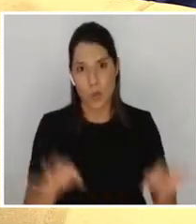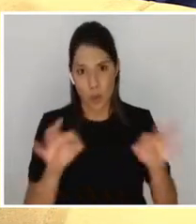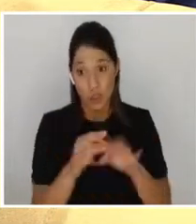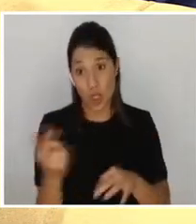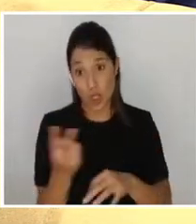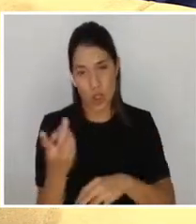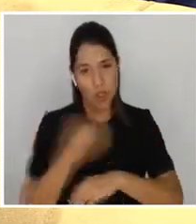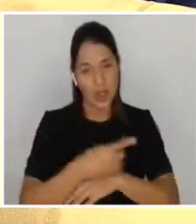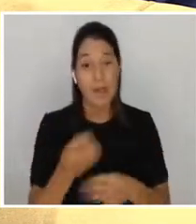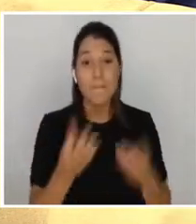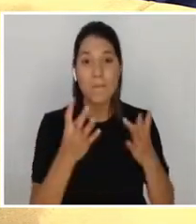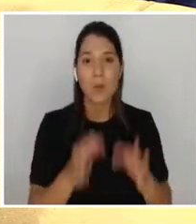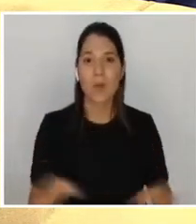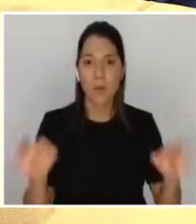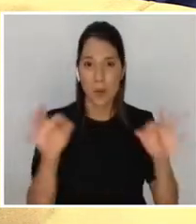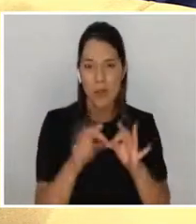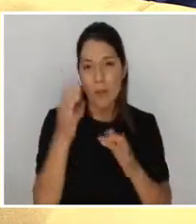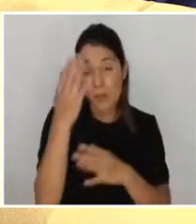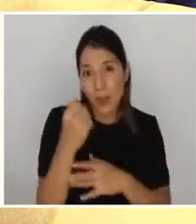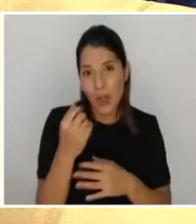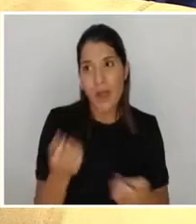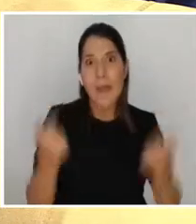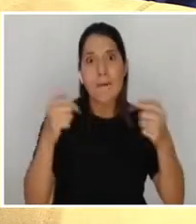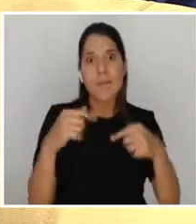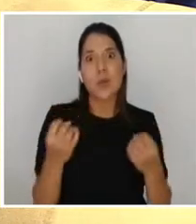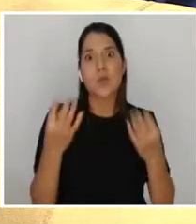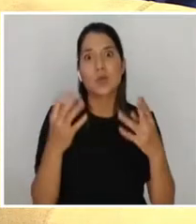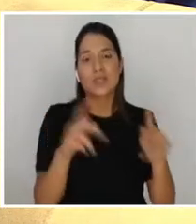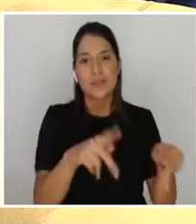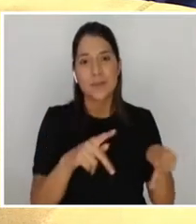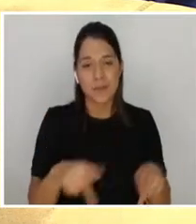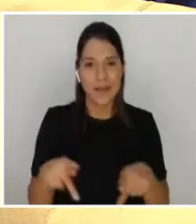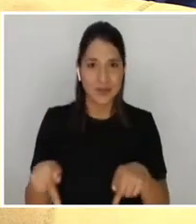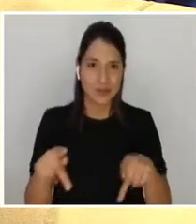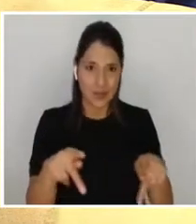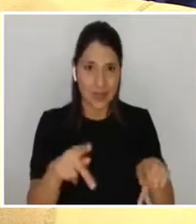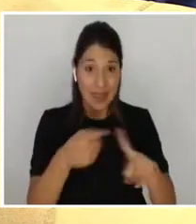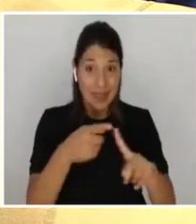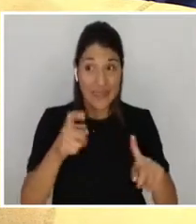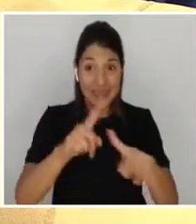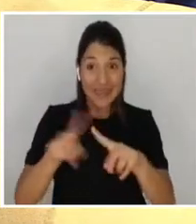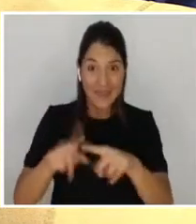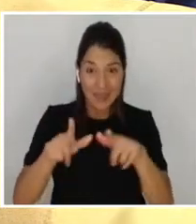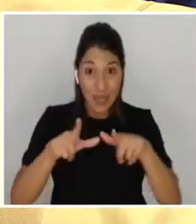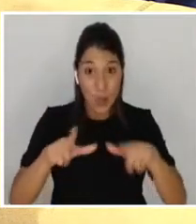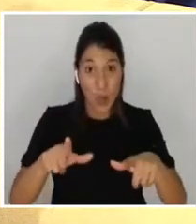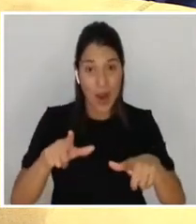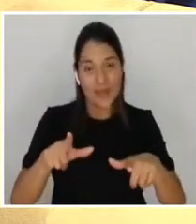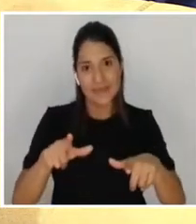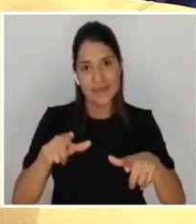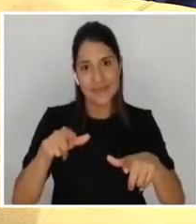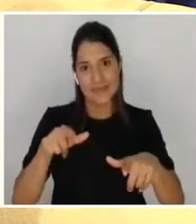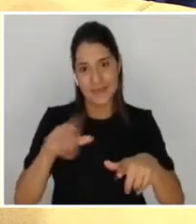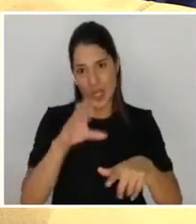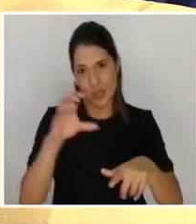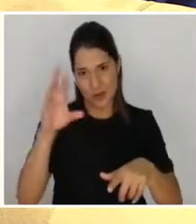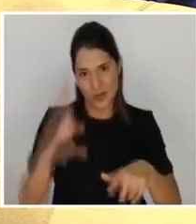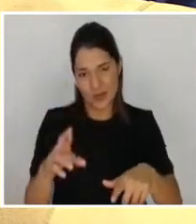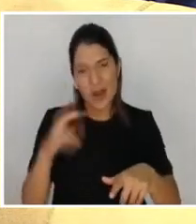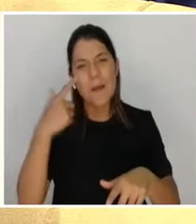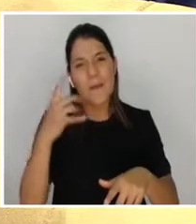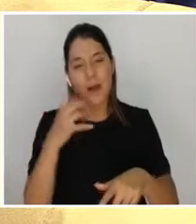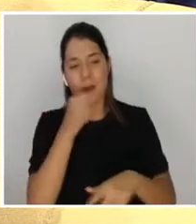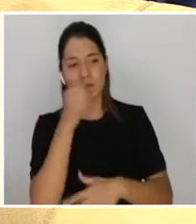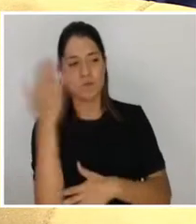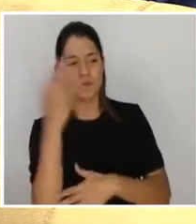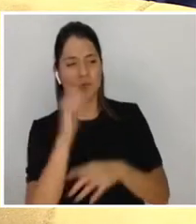importantes porque viene mucha gente, ¿verdad?, de distintas partes del país a capacitar a estos chicos, ¿verdad?